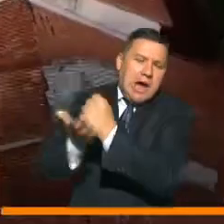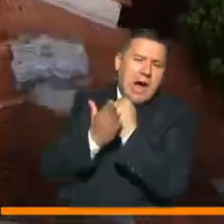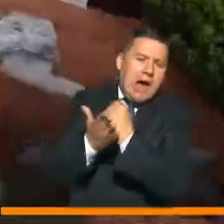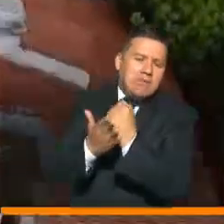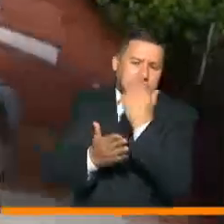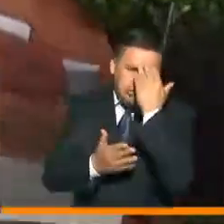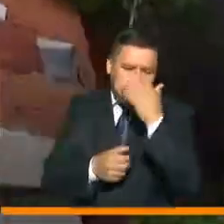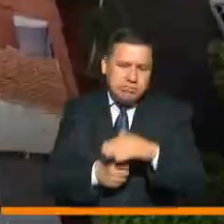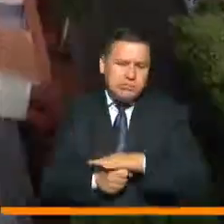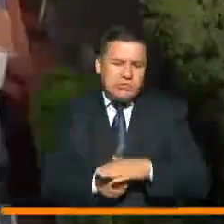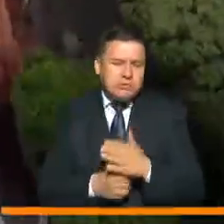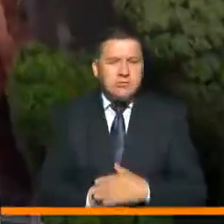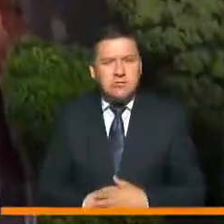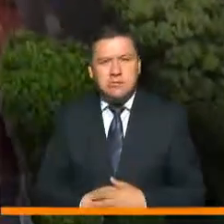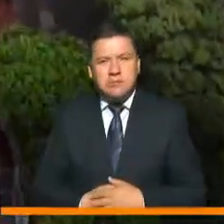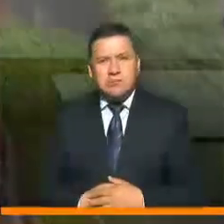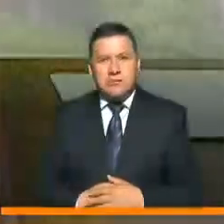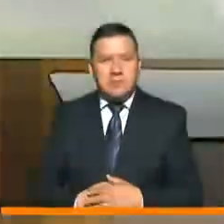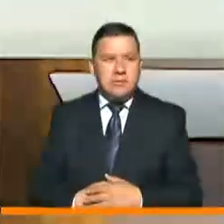en esta crisis.